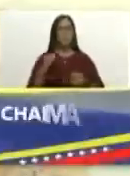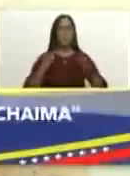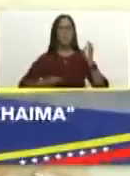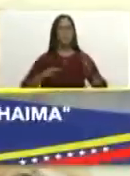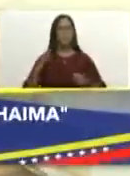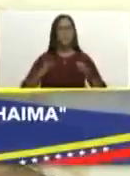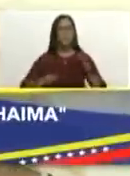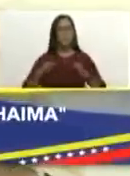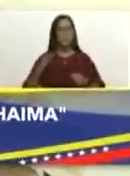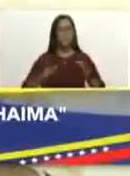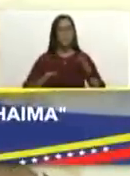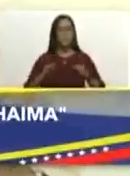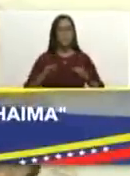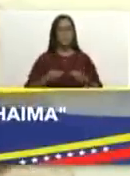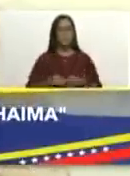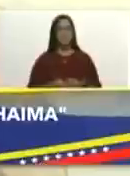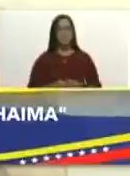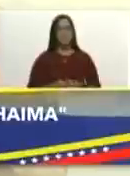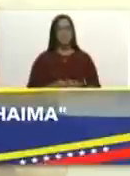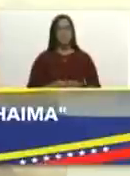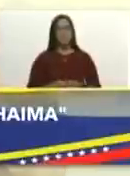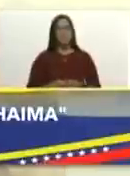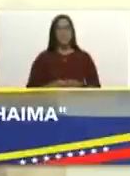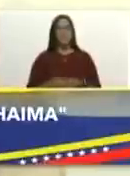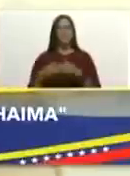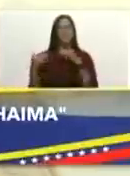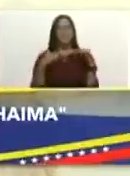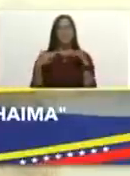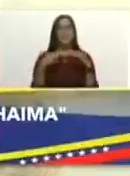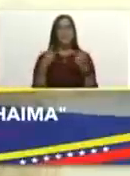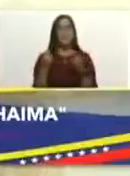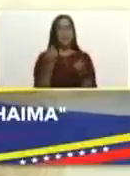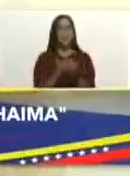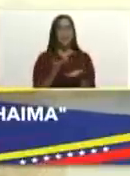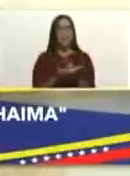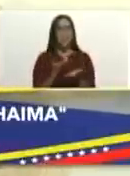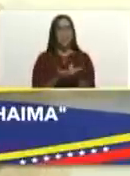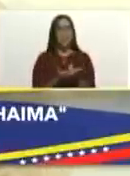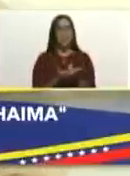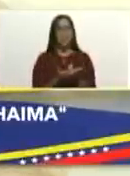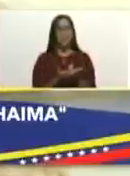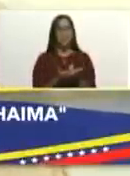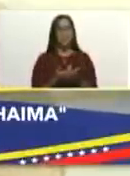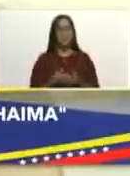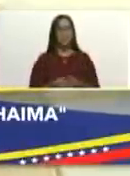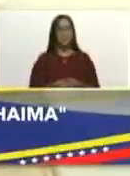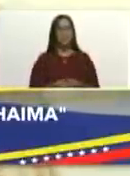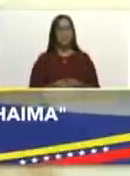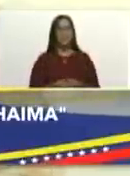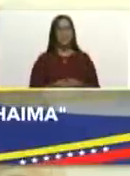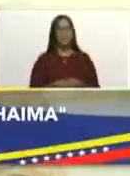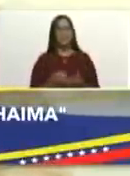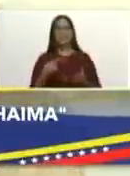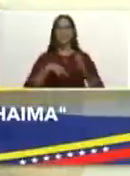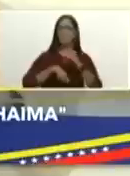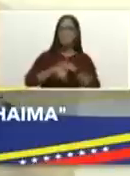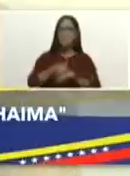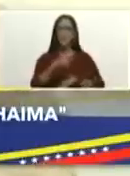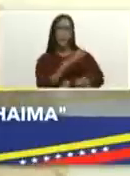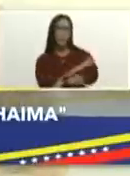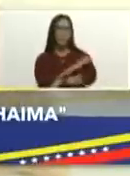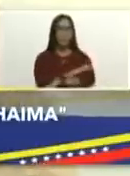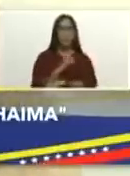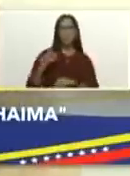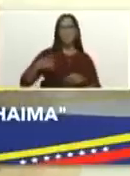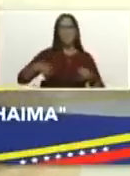justicia en medio de una guerra económica, y sale la ultraderecha como que le